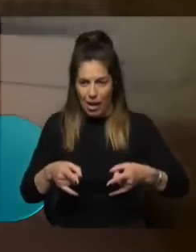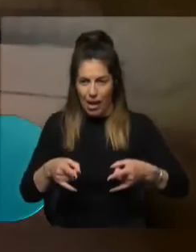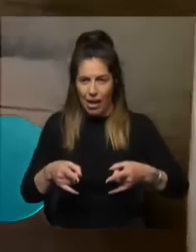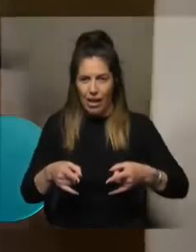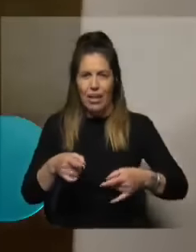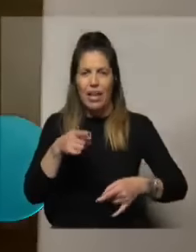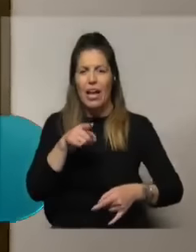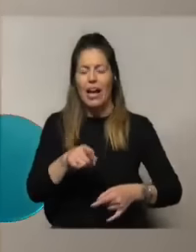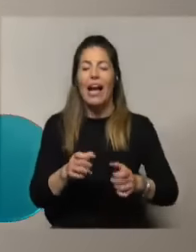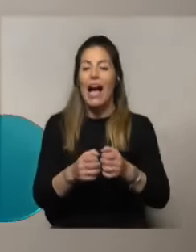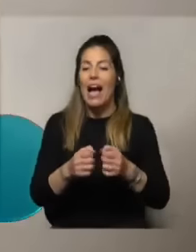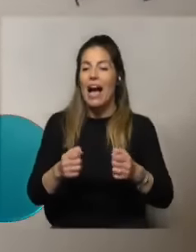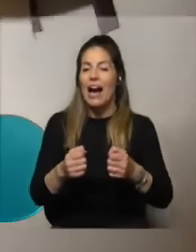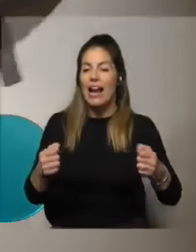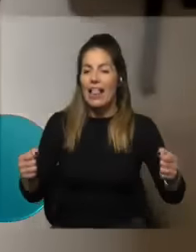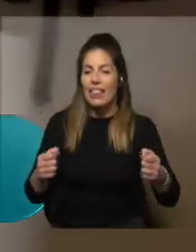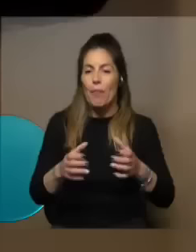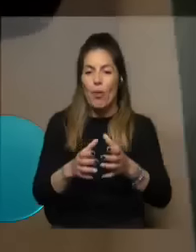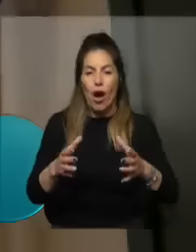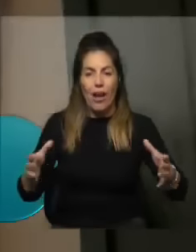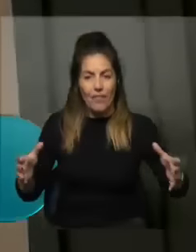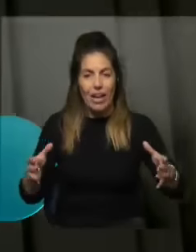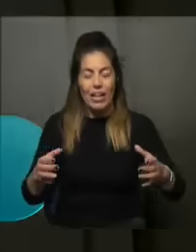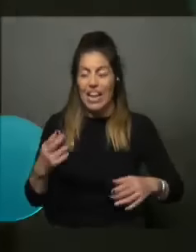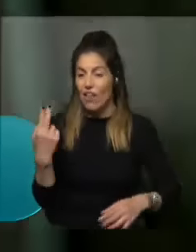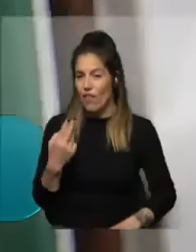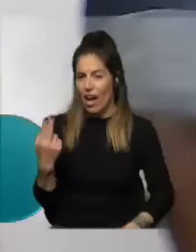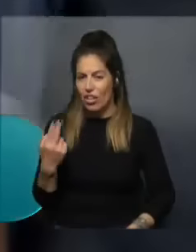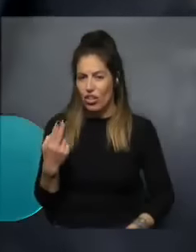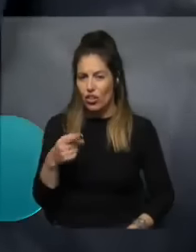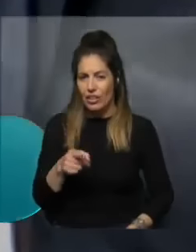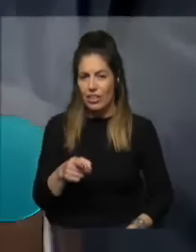acá agrandamos el baño y esta piecita que está aquí,